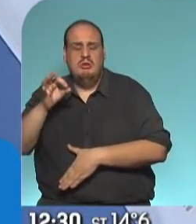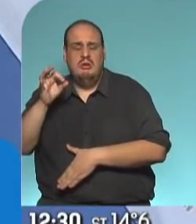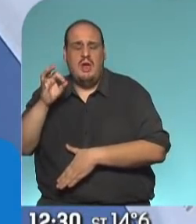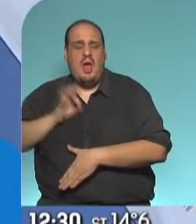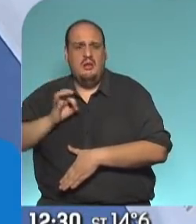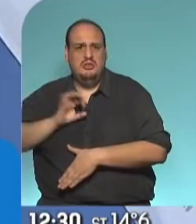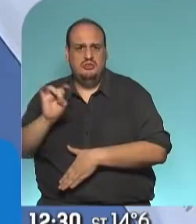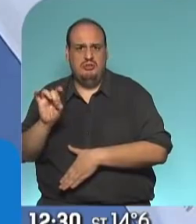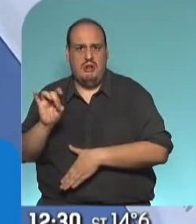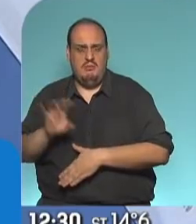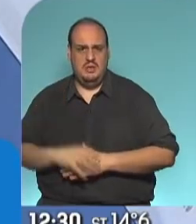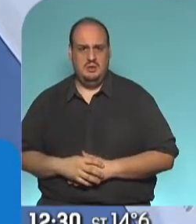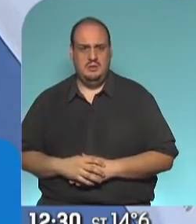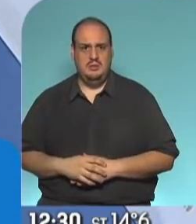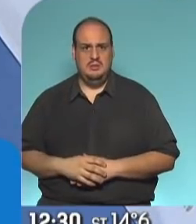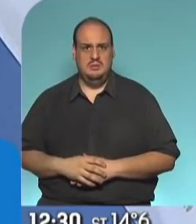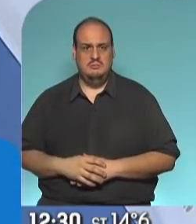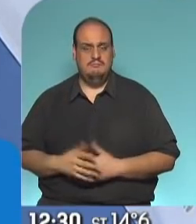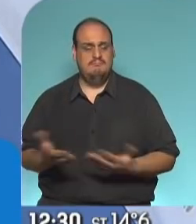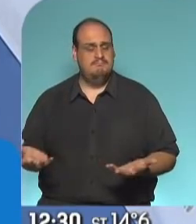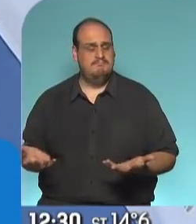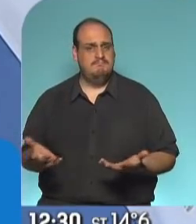Solo 12 años estuvo en nuestro continente.